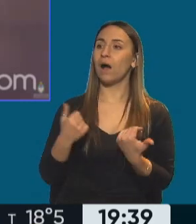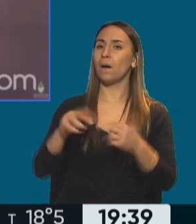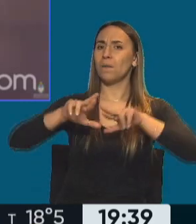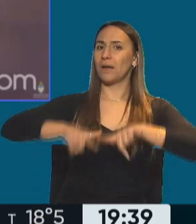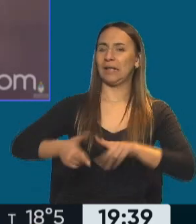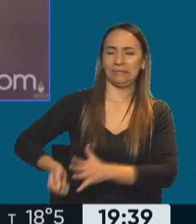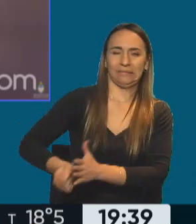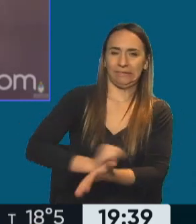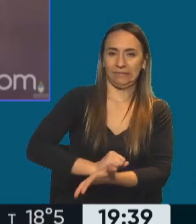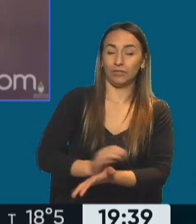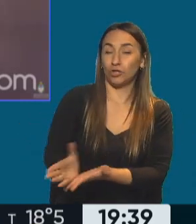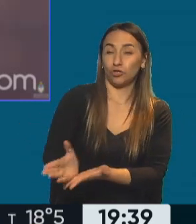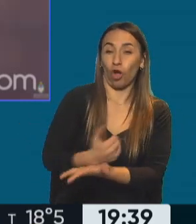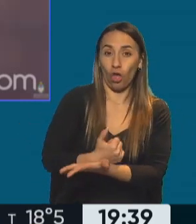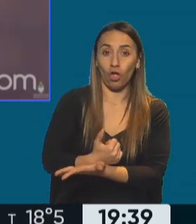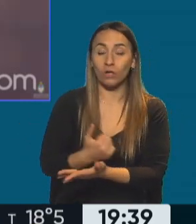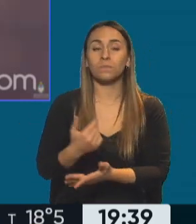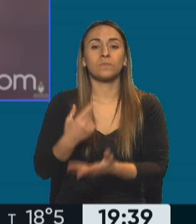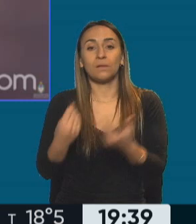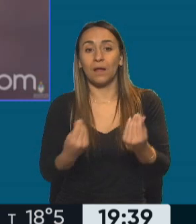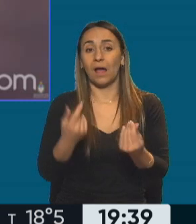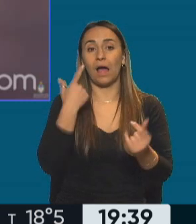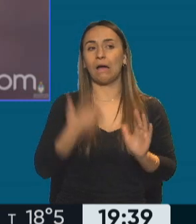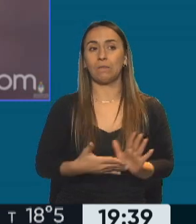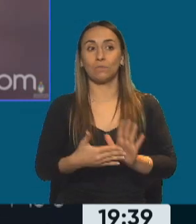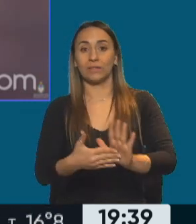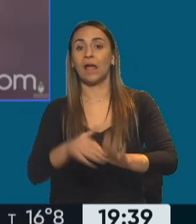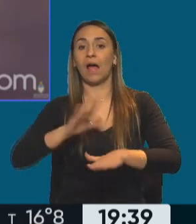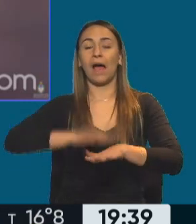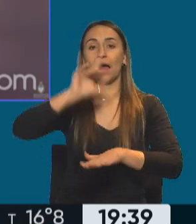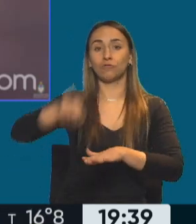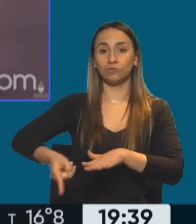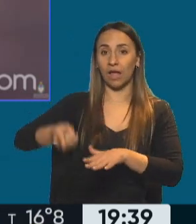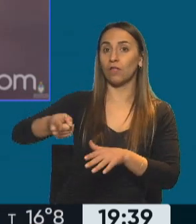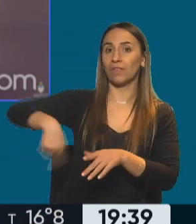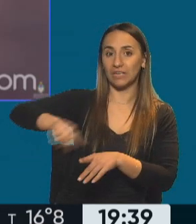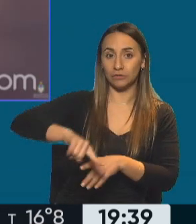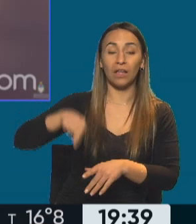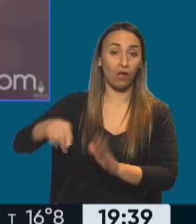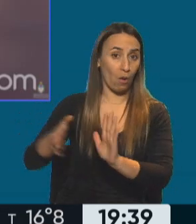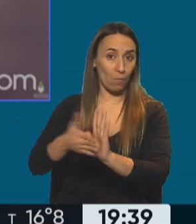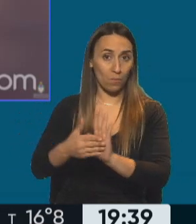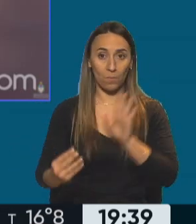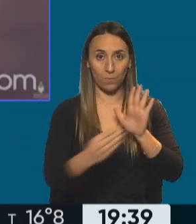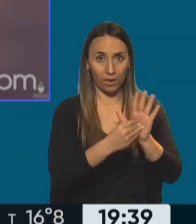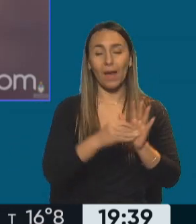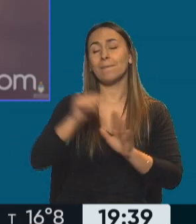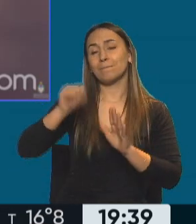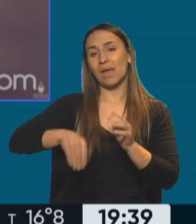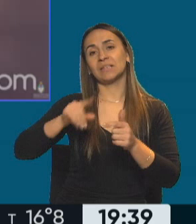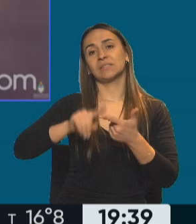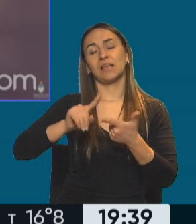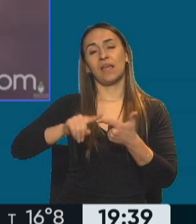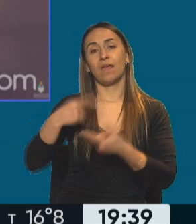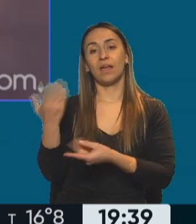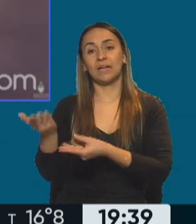Todo para demostrar lo que creen que es la culpabilidad de todos los imputados. Esos elementos de prueba, más algunos otros que fueron traídos de la